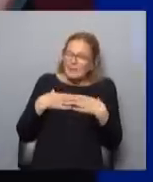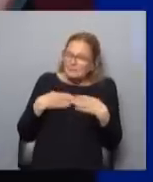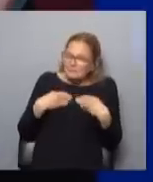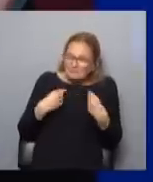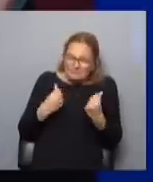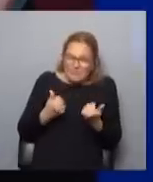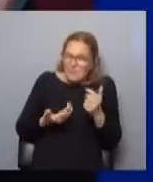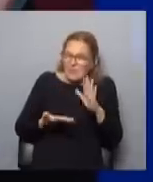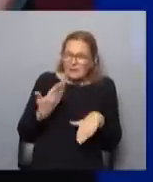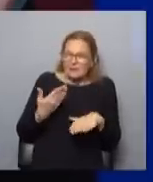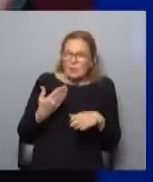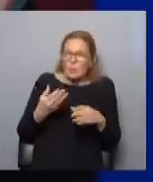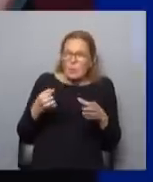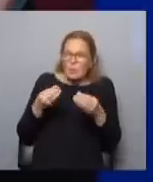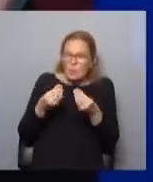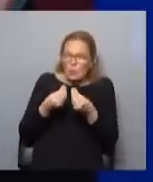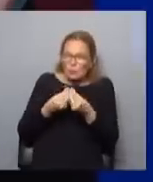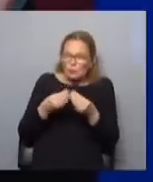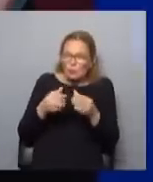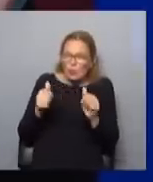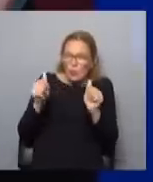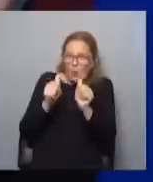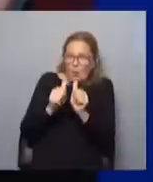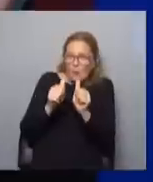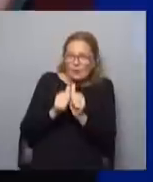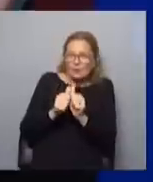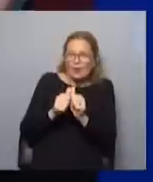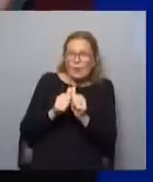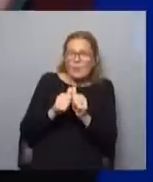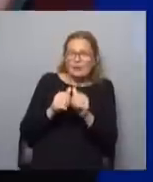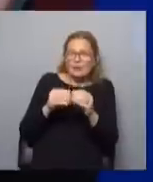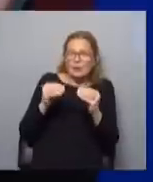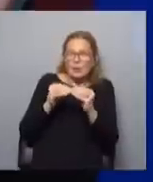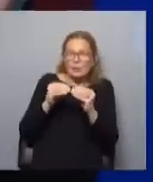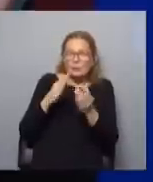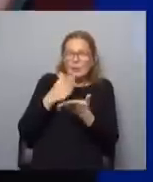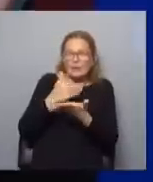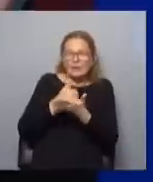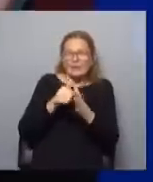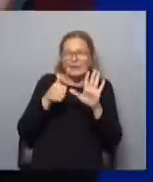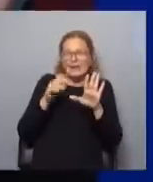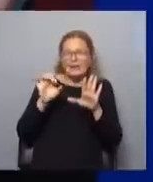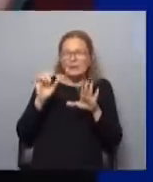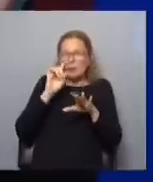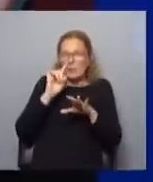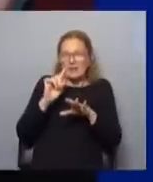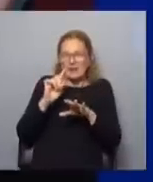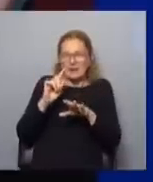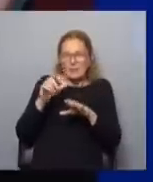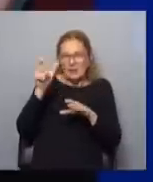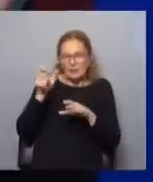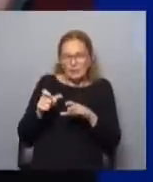que un montón de compañeros que te acompañan y te lleva a un nivel de responsabilidad como la que hoy tengo un departamento 600.000 habitantes 30 municipios